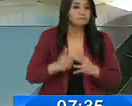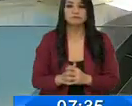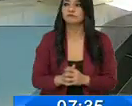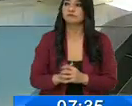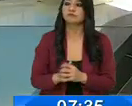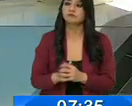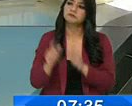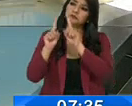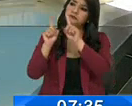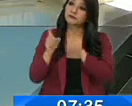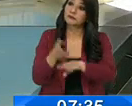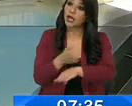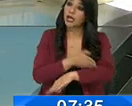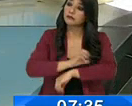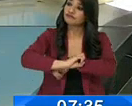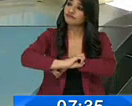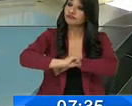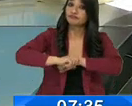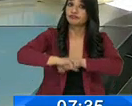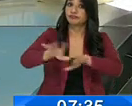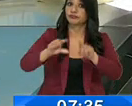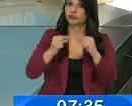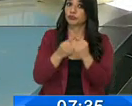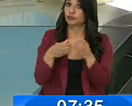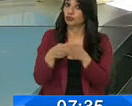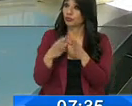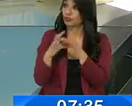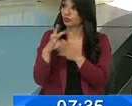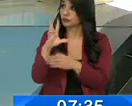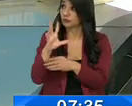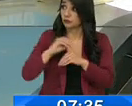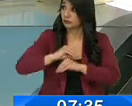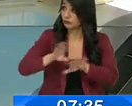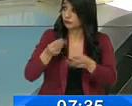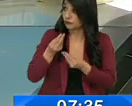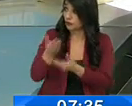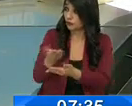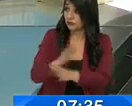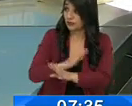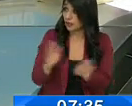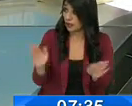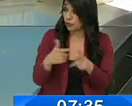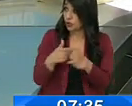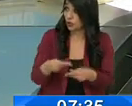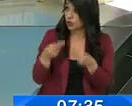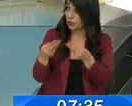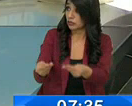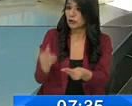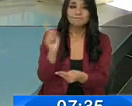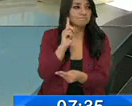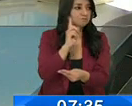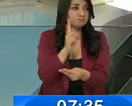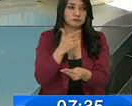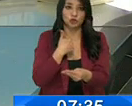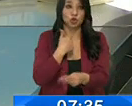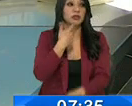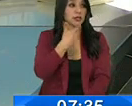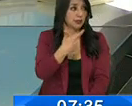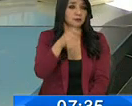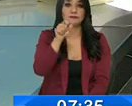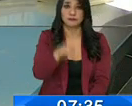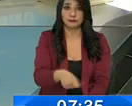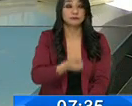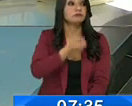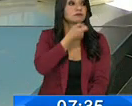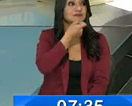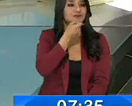se sociabilizó con el bloque de Alianza País? En lo absoluto, de manera urgente. Nosotros, y yo lo dije en una entrevista